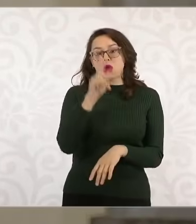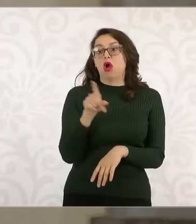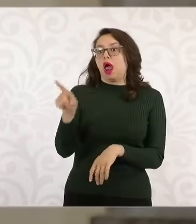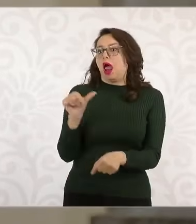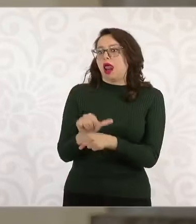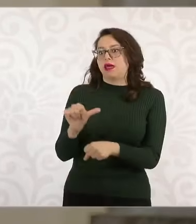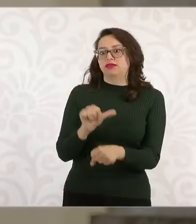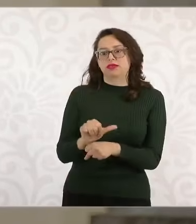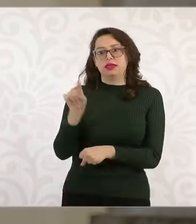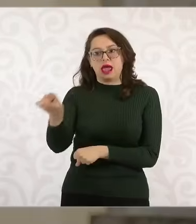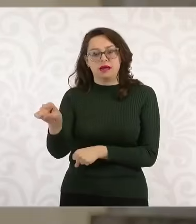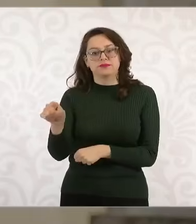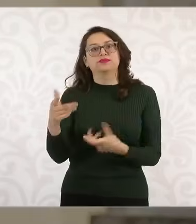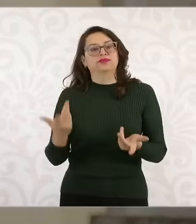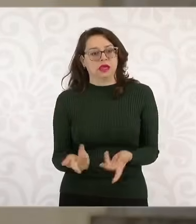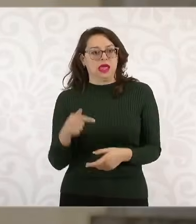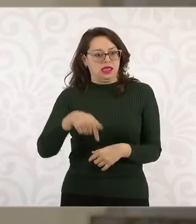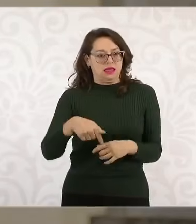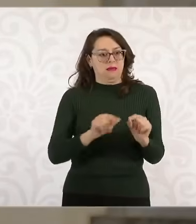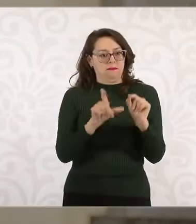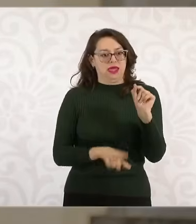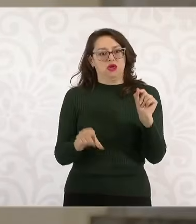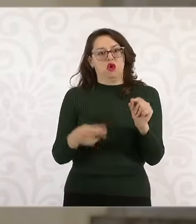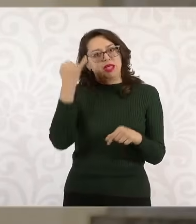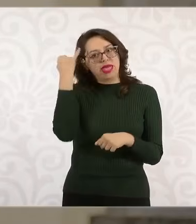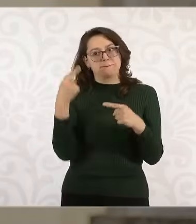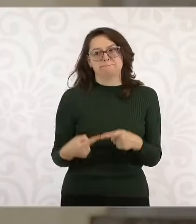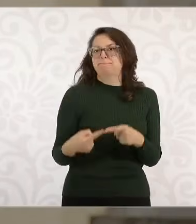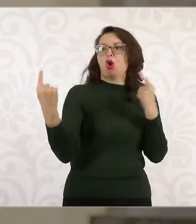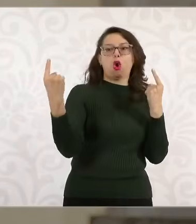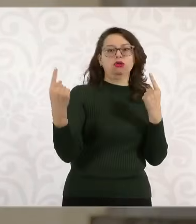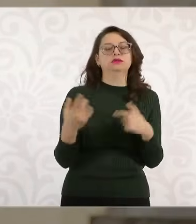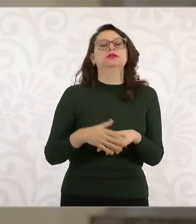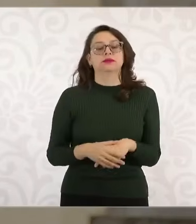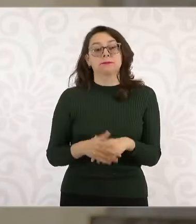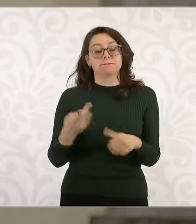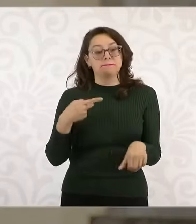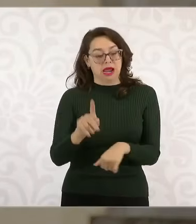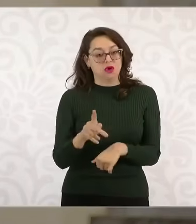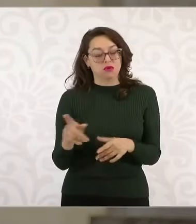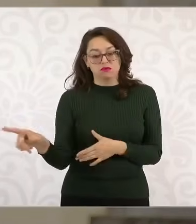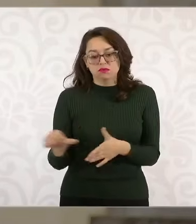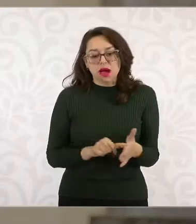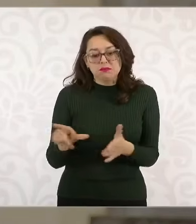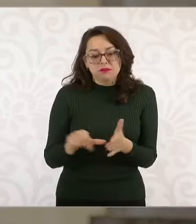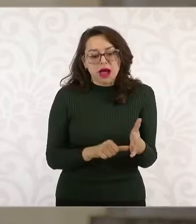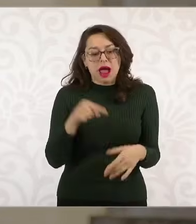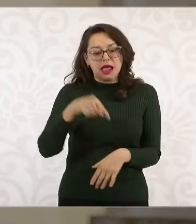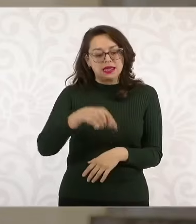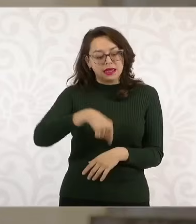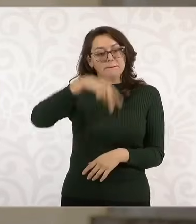contraposición ideológica que tiene el gobierno argentino con el gobierno mexicano que usted encabeza. En la tasa mensual, el salario mínimo